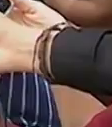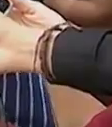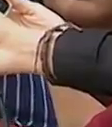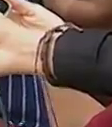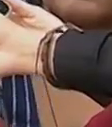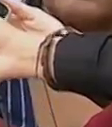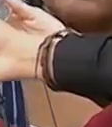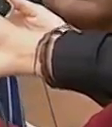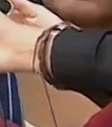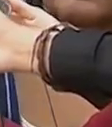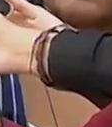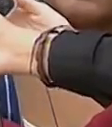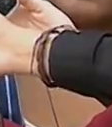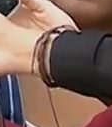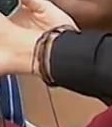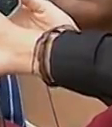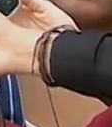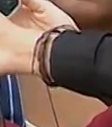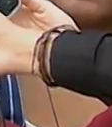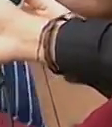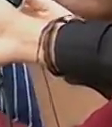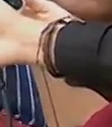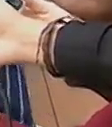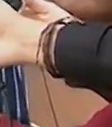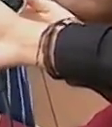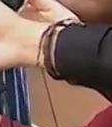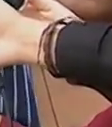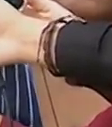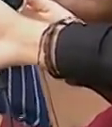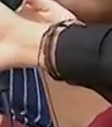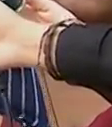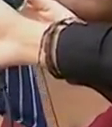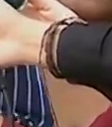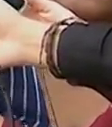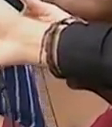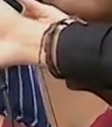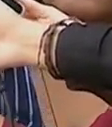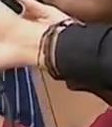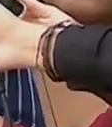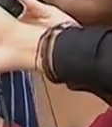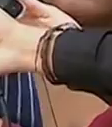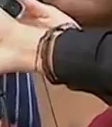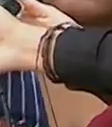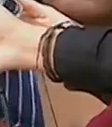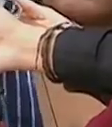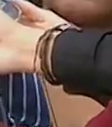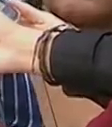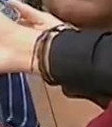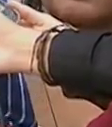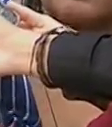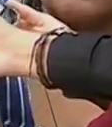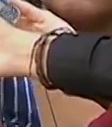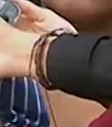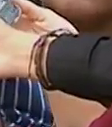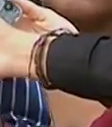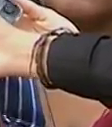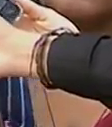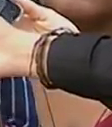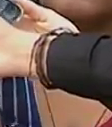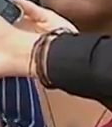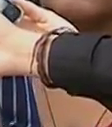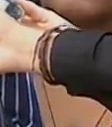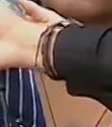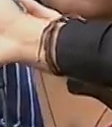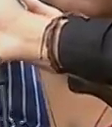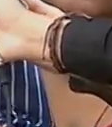los resultados desde el punto de vista económico en la llana, los que vivimos en esa región, que se trabaja en función de industrializar la industria